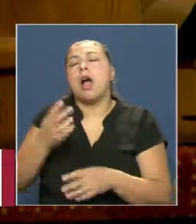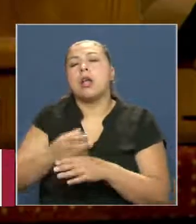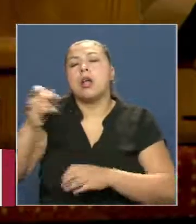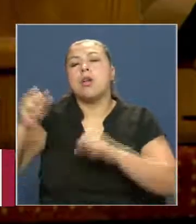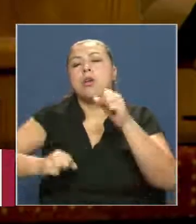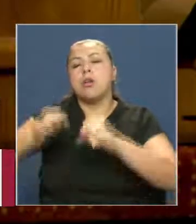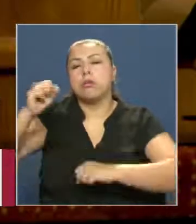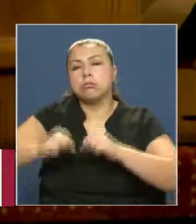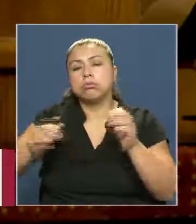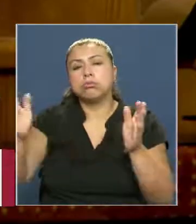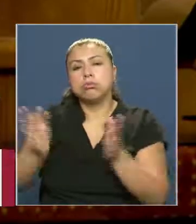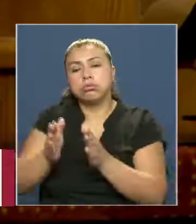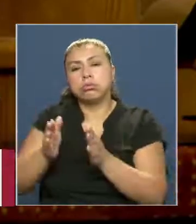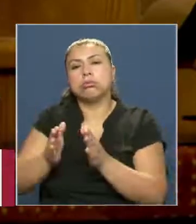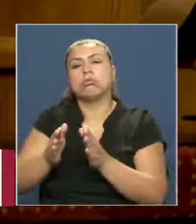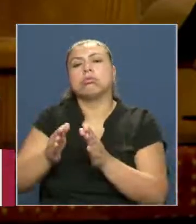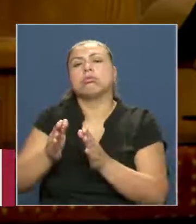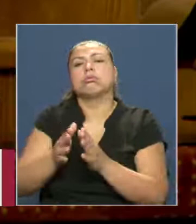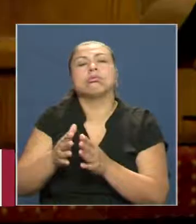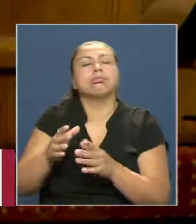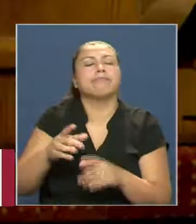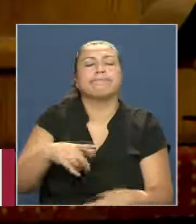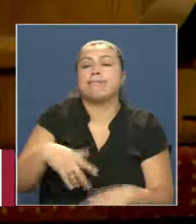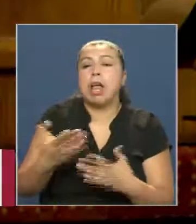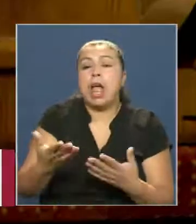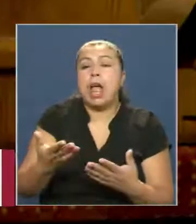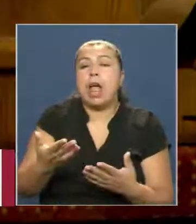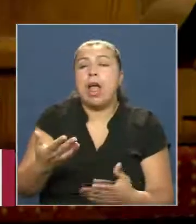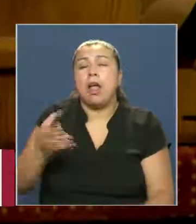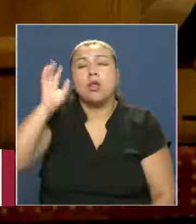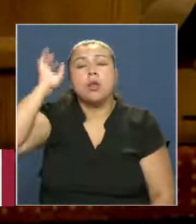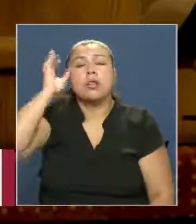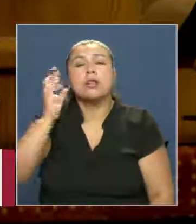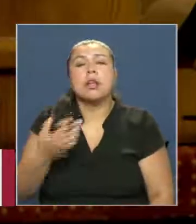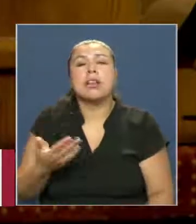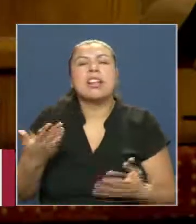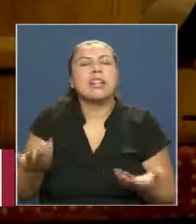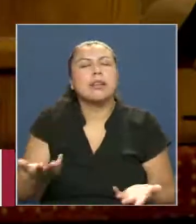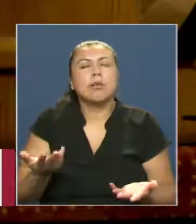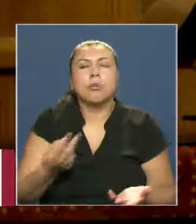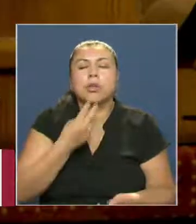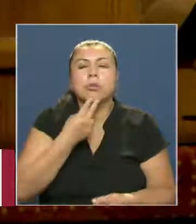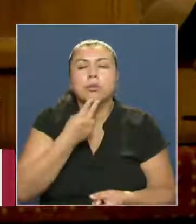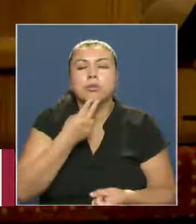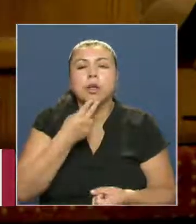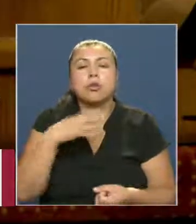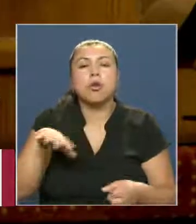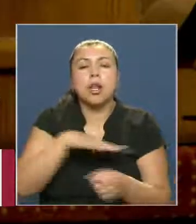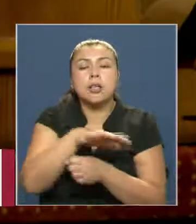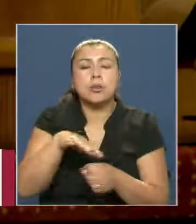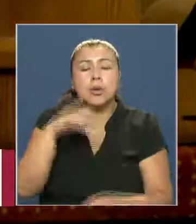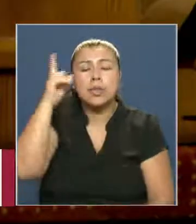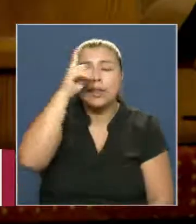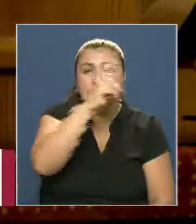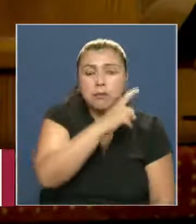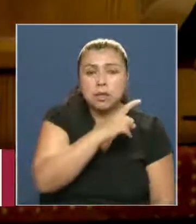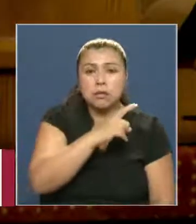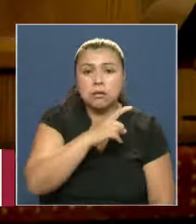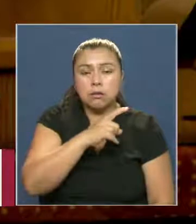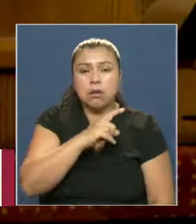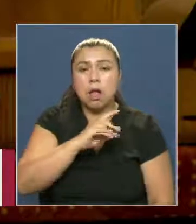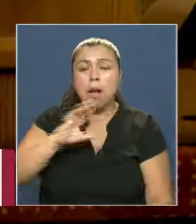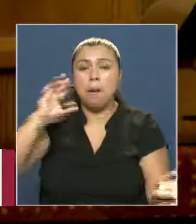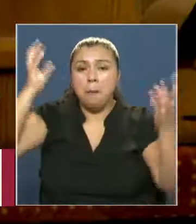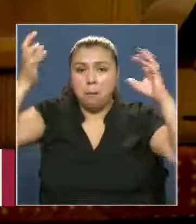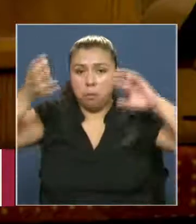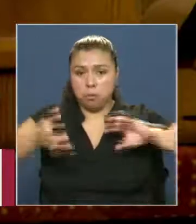y que no entienden que lo que hoy día se está viviendo en nuestro país es una situación muy compleja, que no solo tiene una connotación local, sino que tiene una connotación mundial.